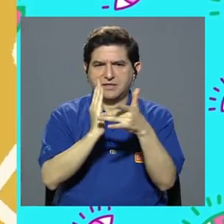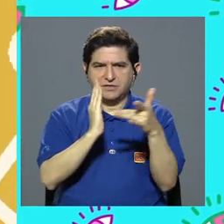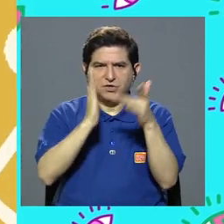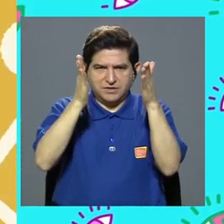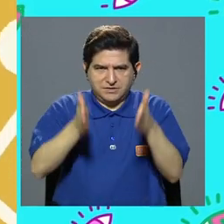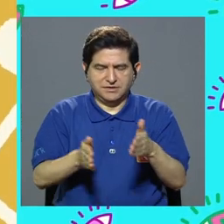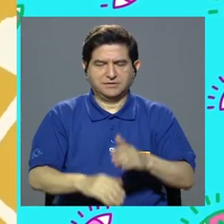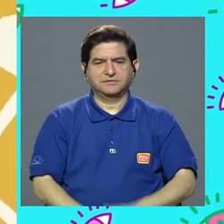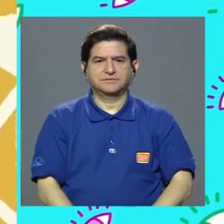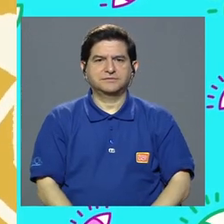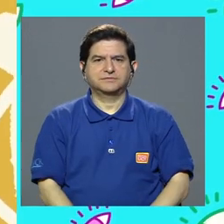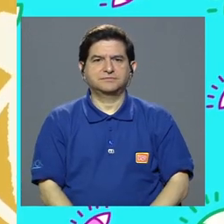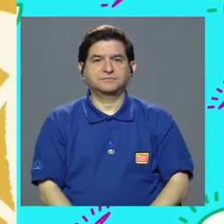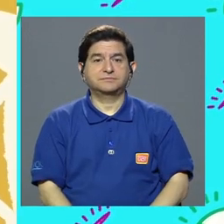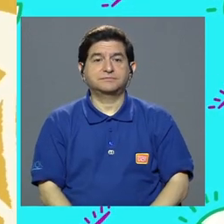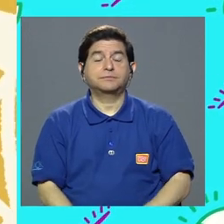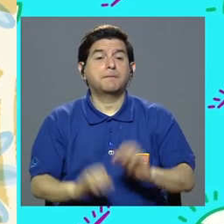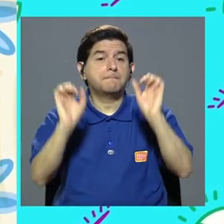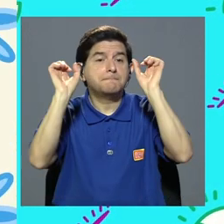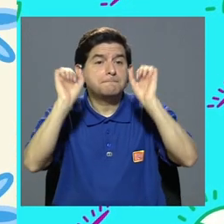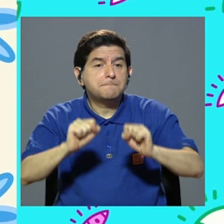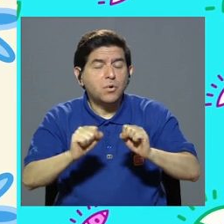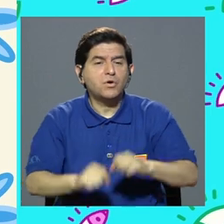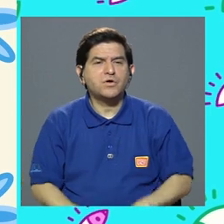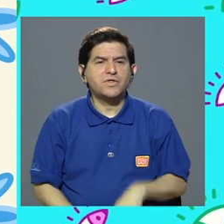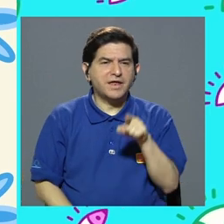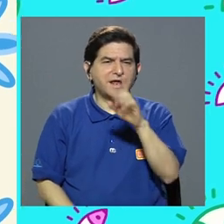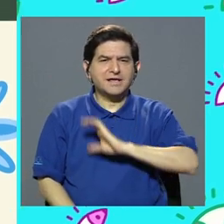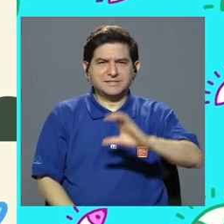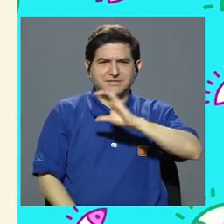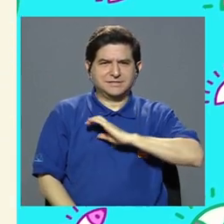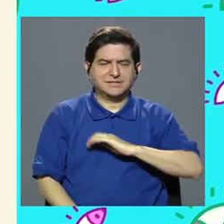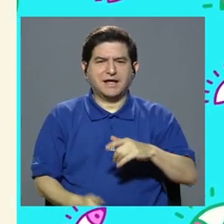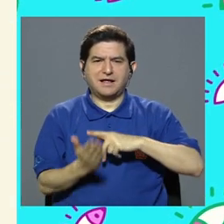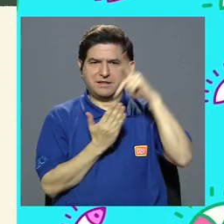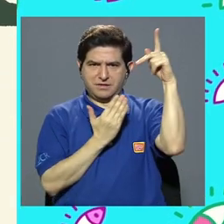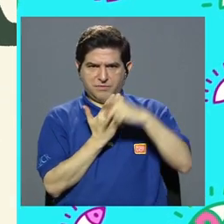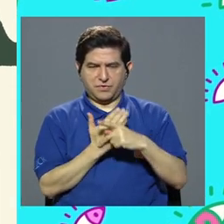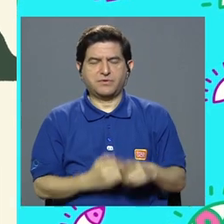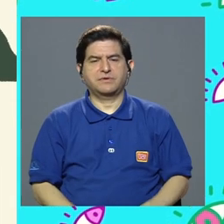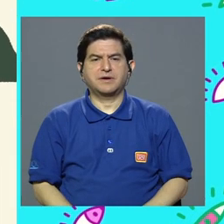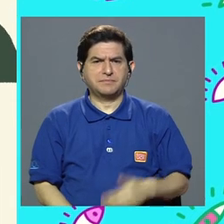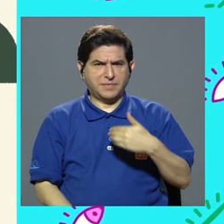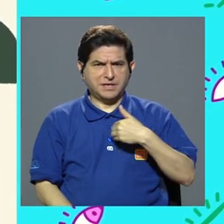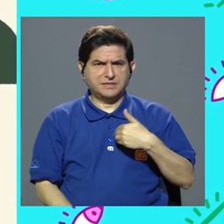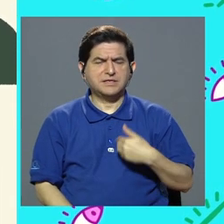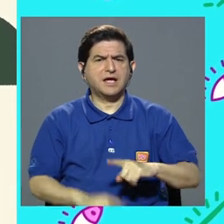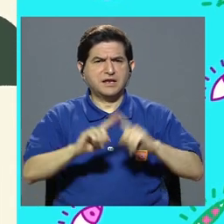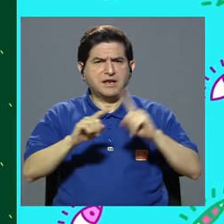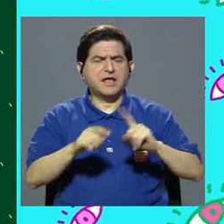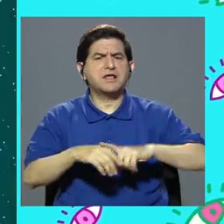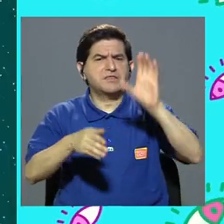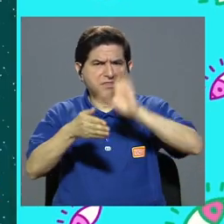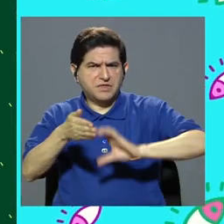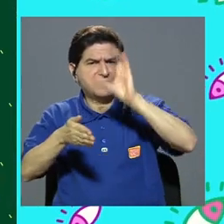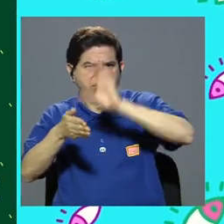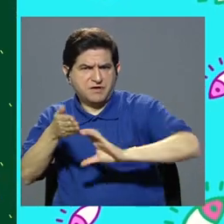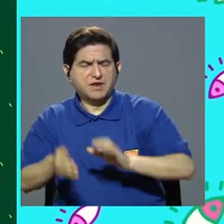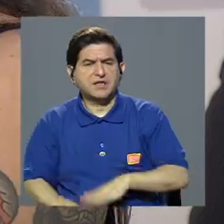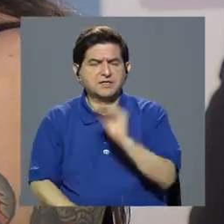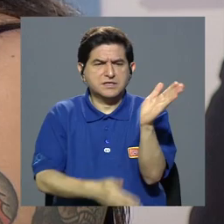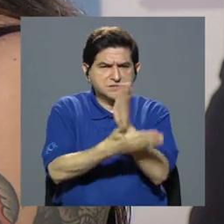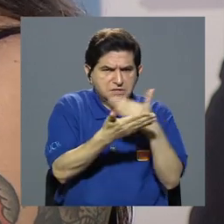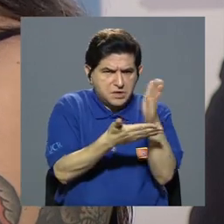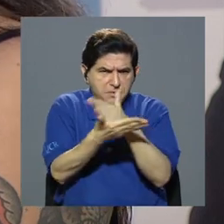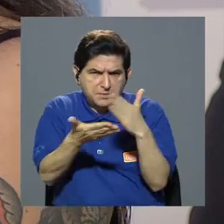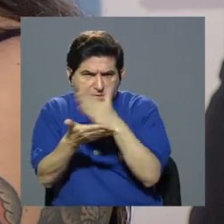estamos empleando para poder lograr cómo estas dimensiones del programa porque la verdad es que son bastantes bastantes capítulos los que